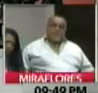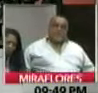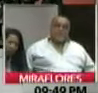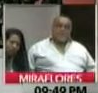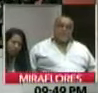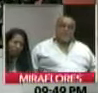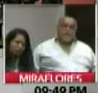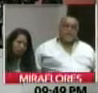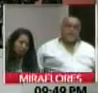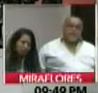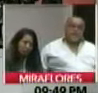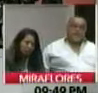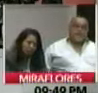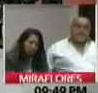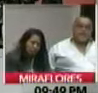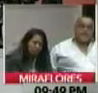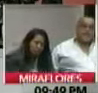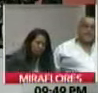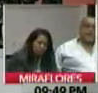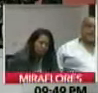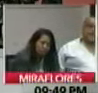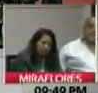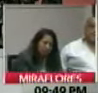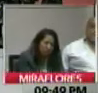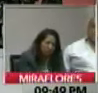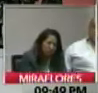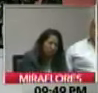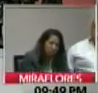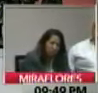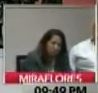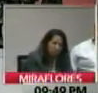hace poquito, pocos días, la derecha.